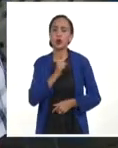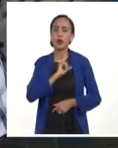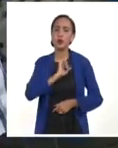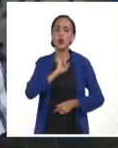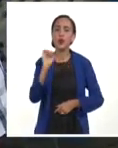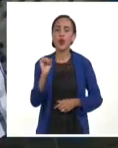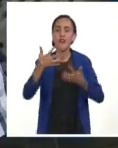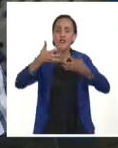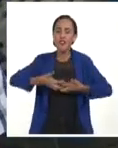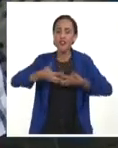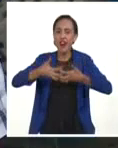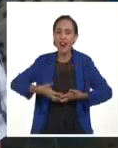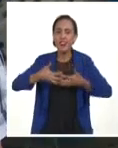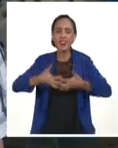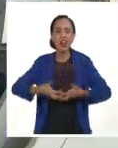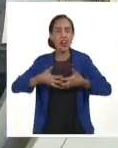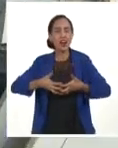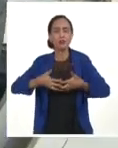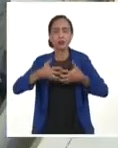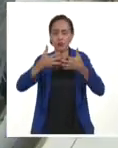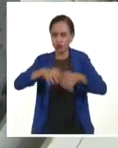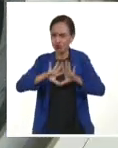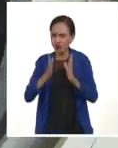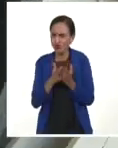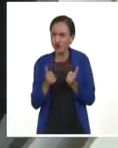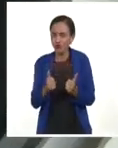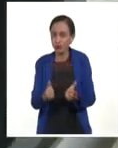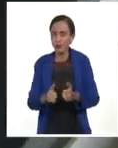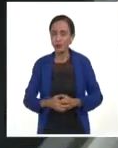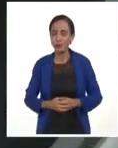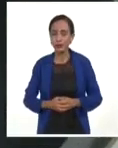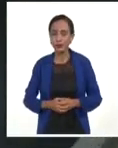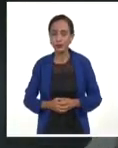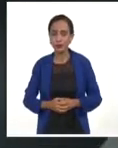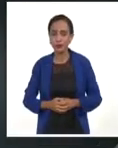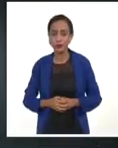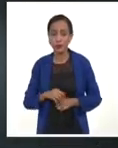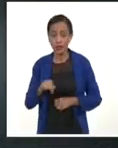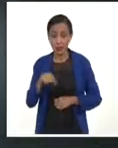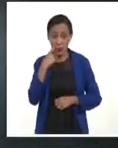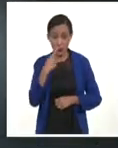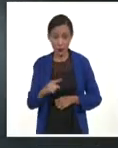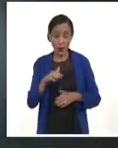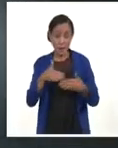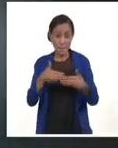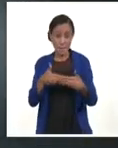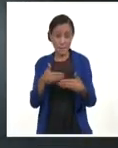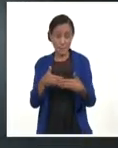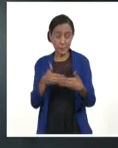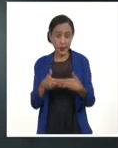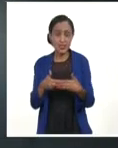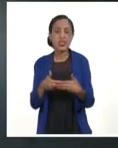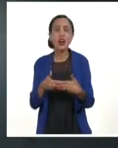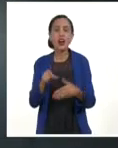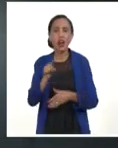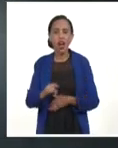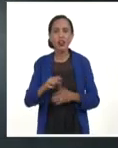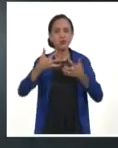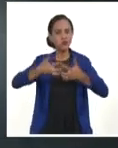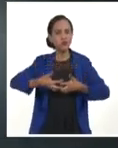una fábrica con un ciclo cerrado de producción. Al cierre de este reporte, Ciego Plus está en contingencia